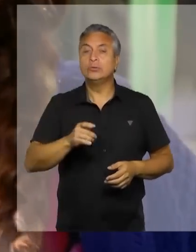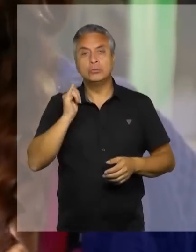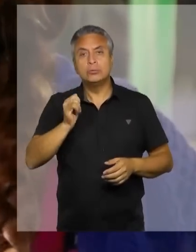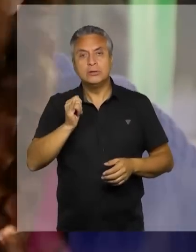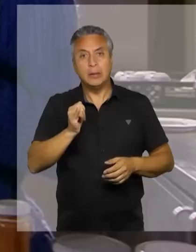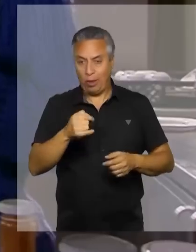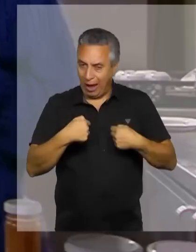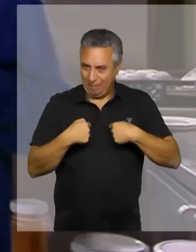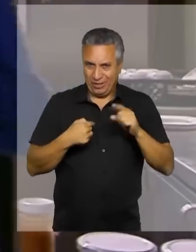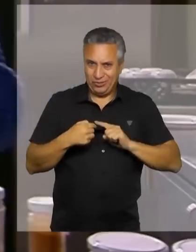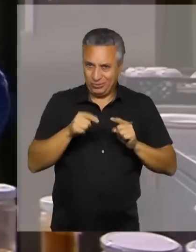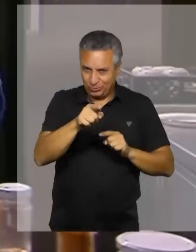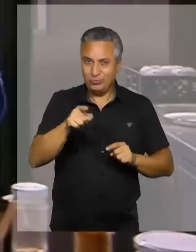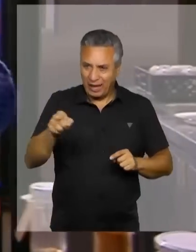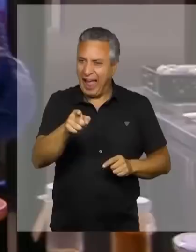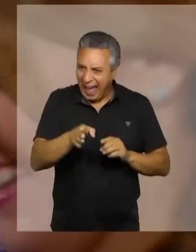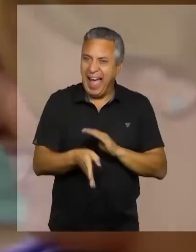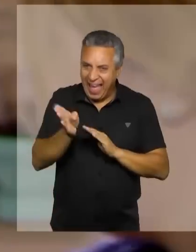mí. ¿Qué? Anda, no sé.